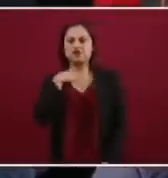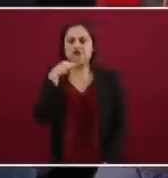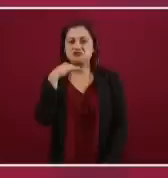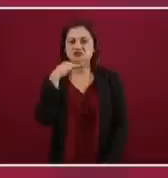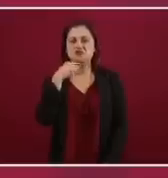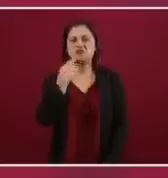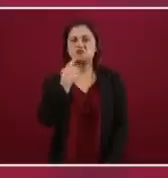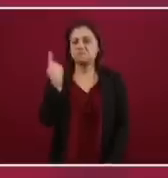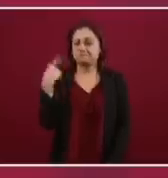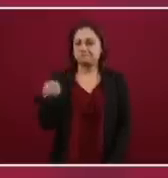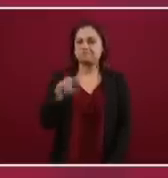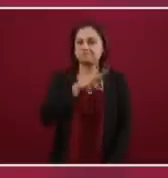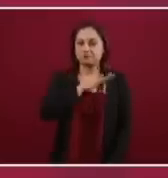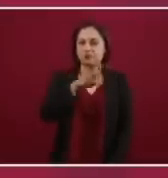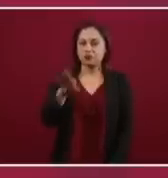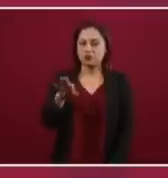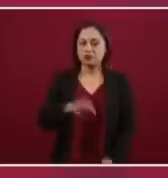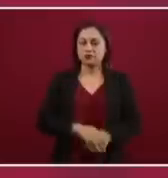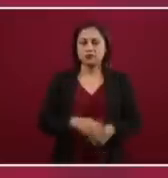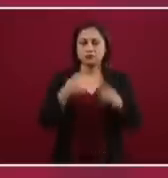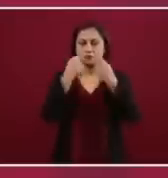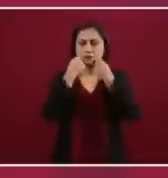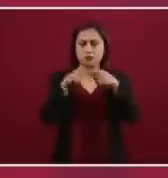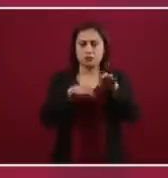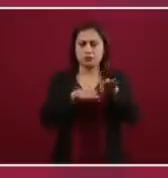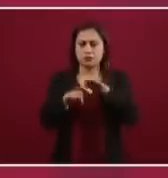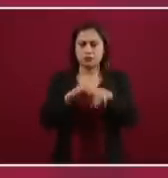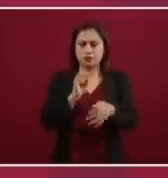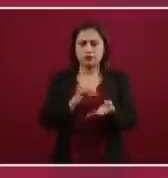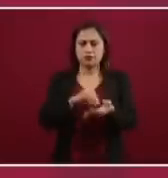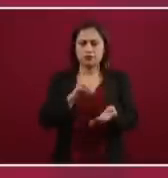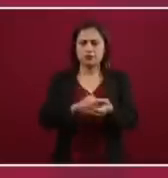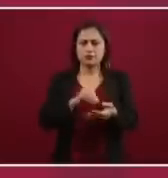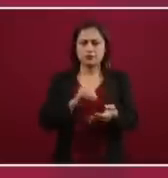y por otros delitos, como cualquier otro ciudadano.